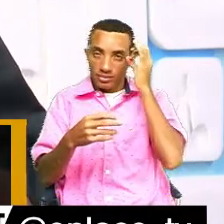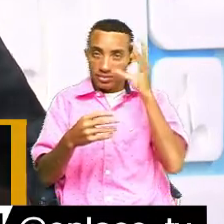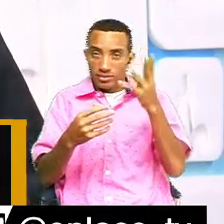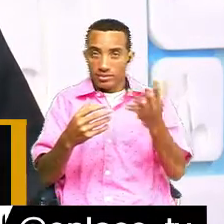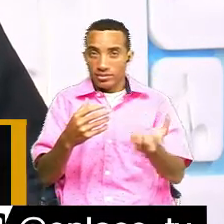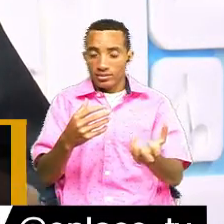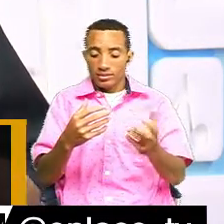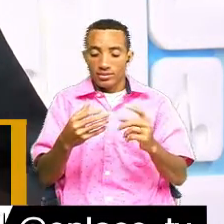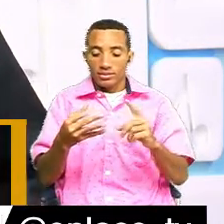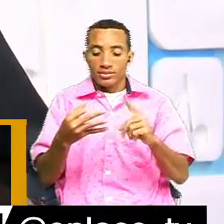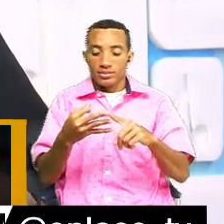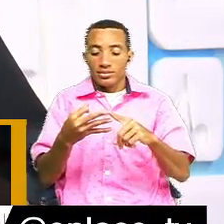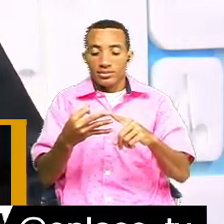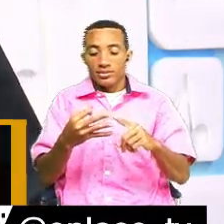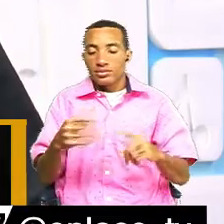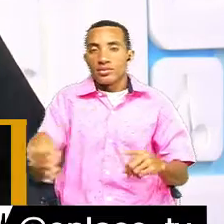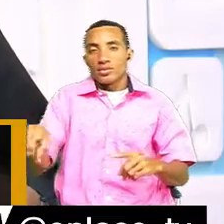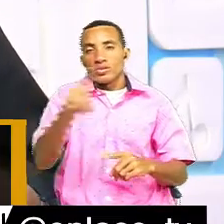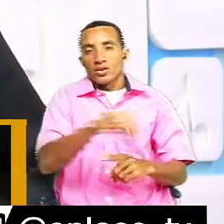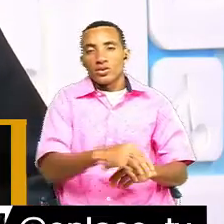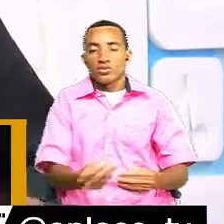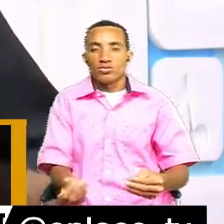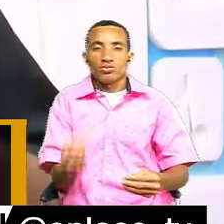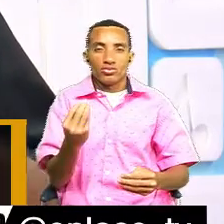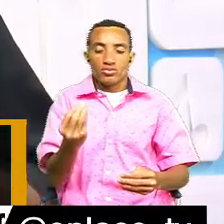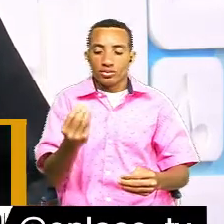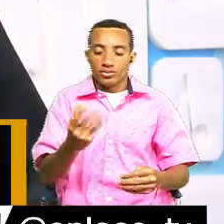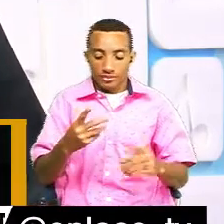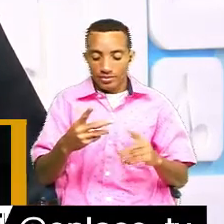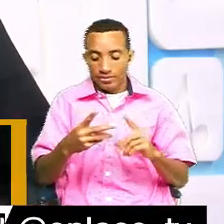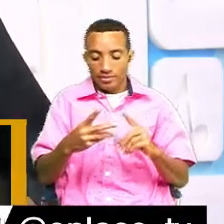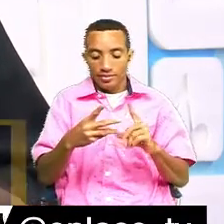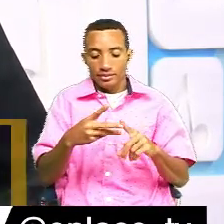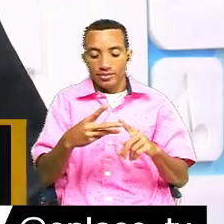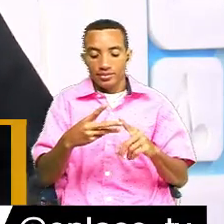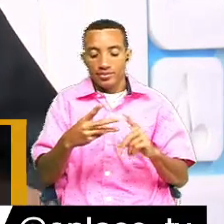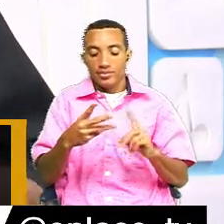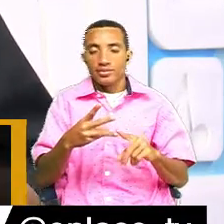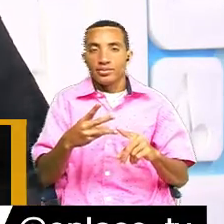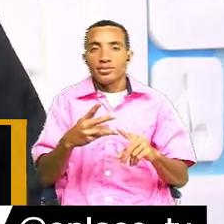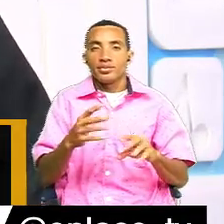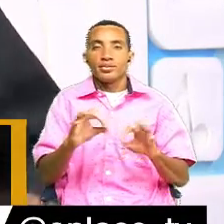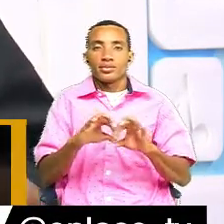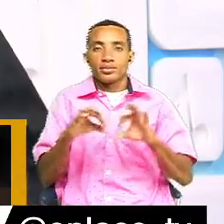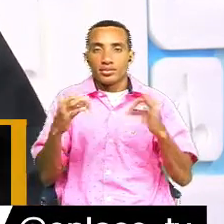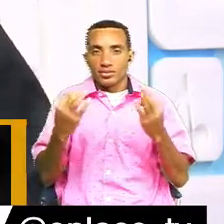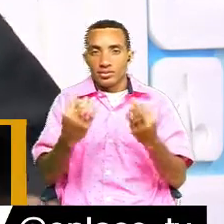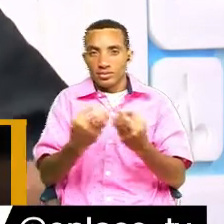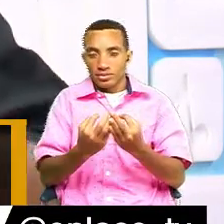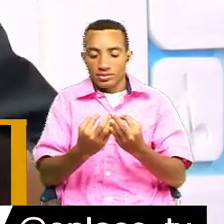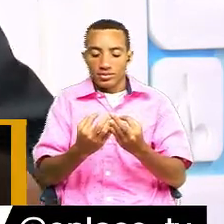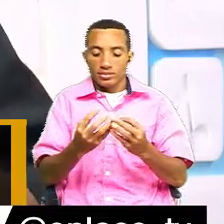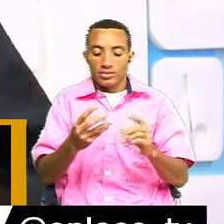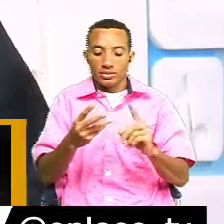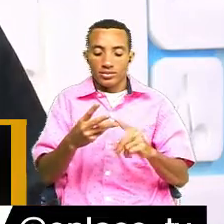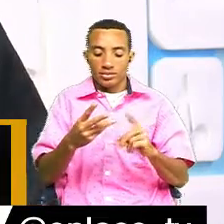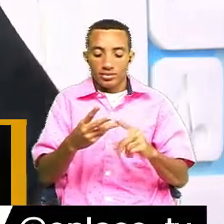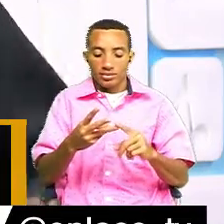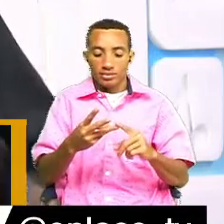en este lugar con mucha gente de Barranca Bermeja. Queremos rescatar la familia, los valores, la integración,